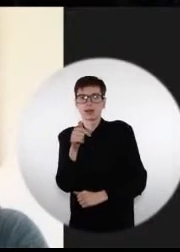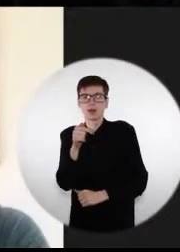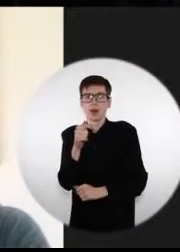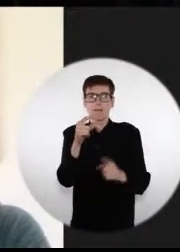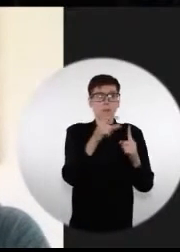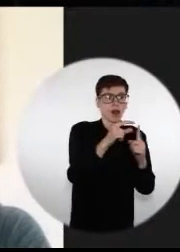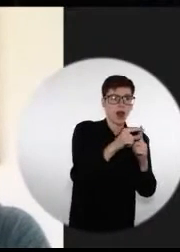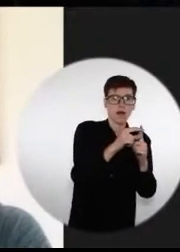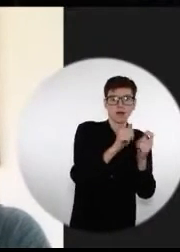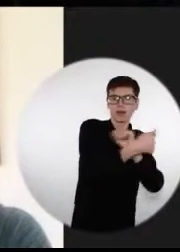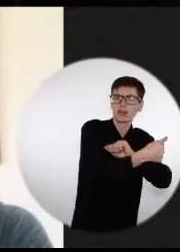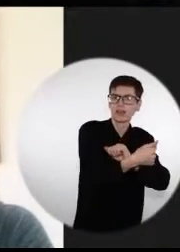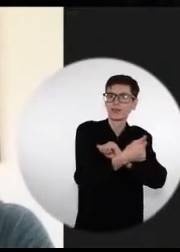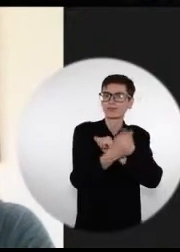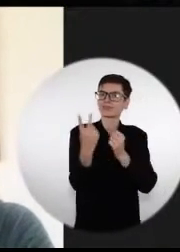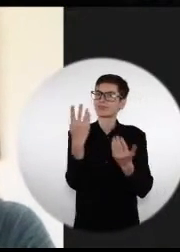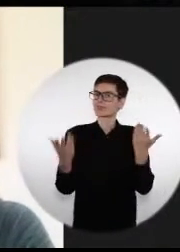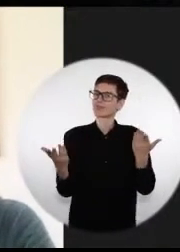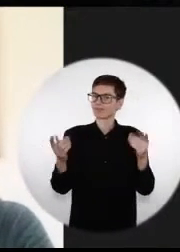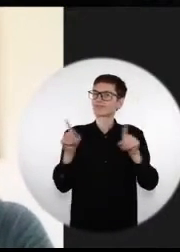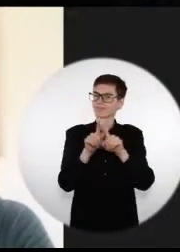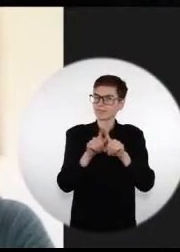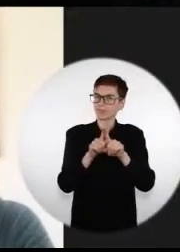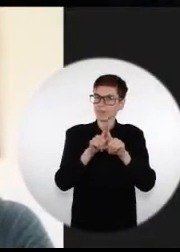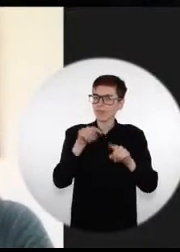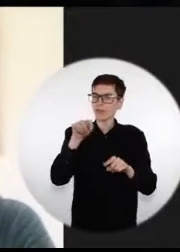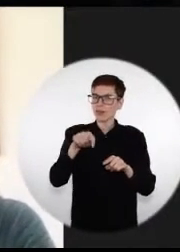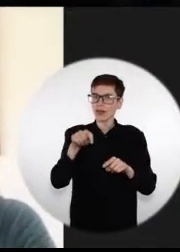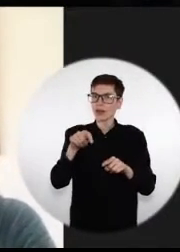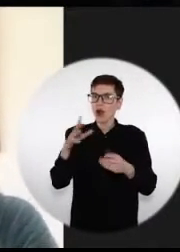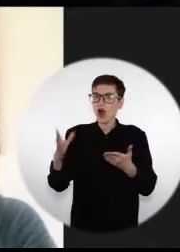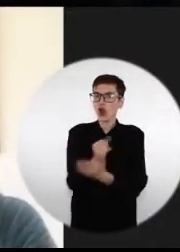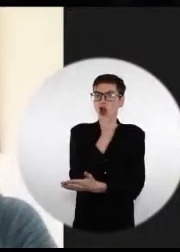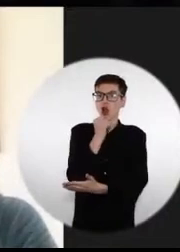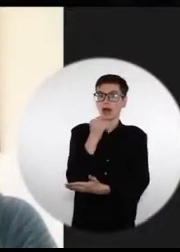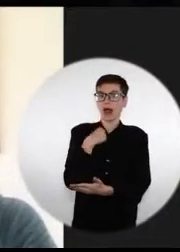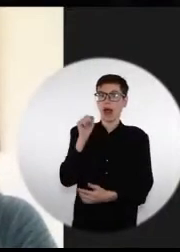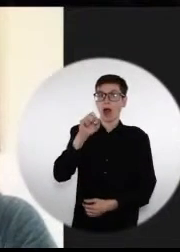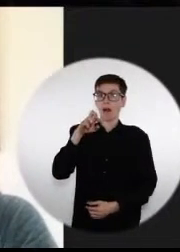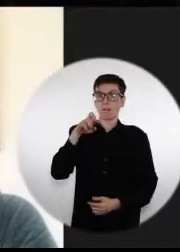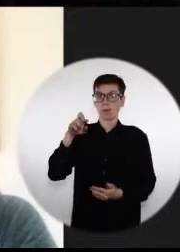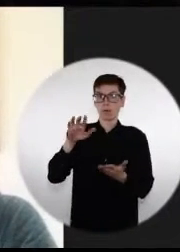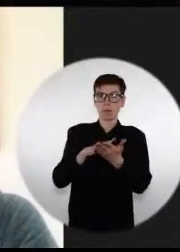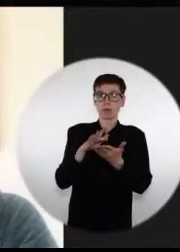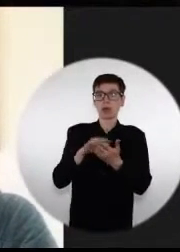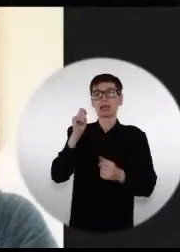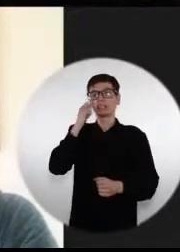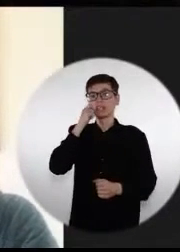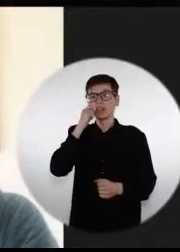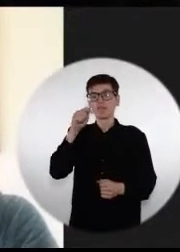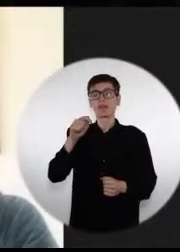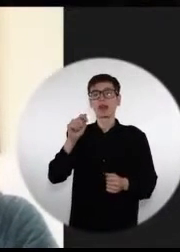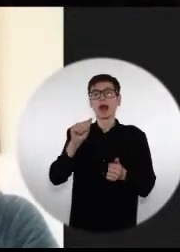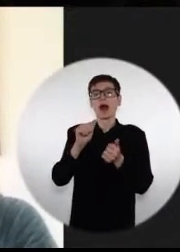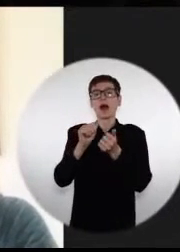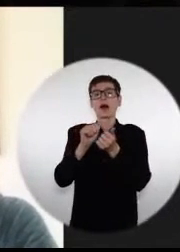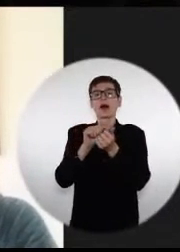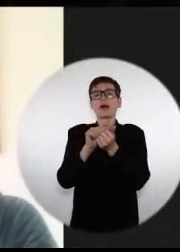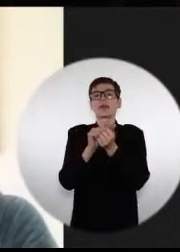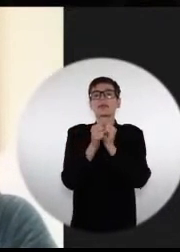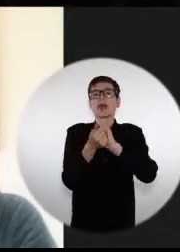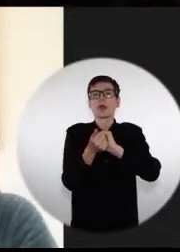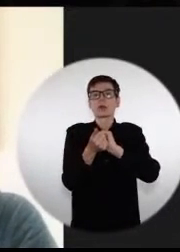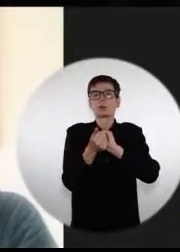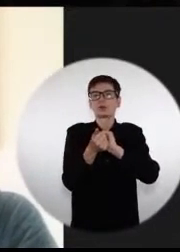que no hay señas por ejemplo hay muchas señas que no existen palabras así como hay muchas señas que no tienen traducción al español entonces